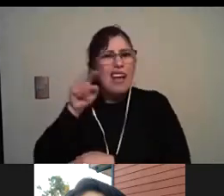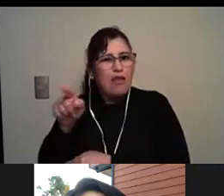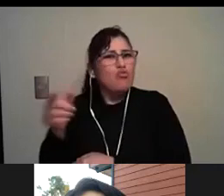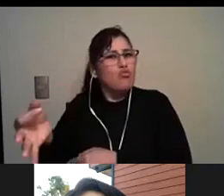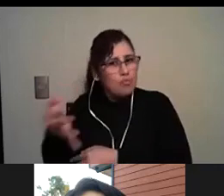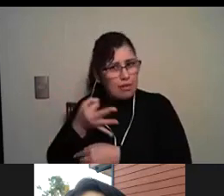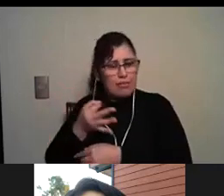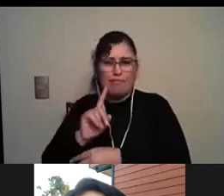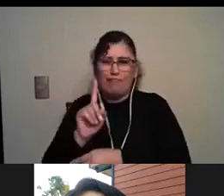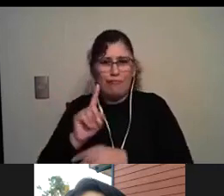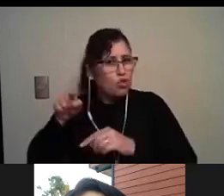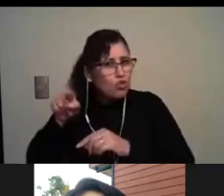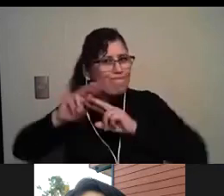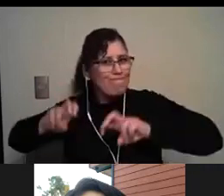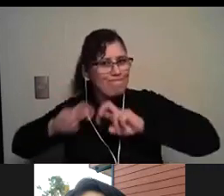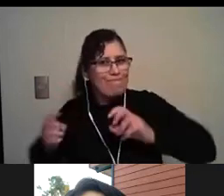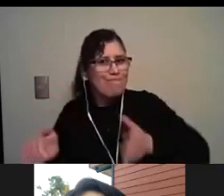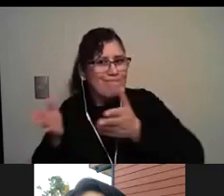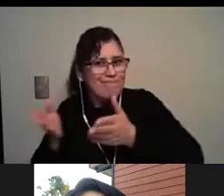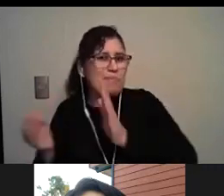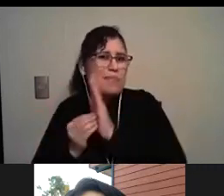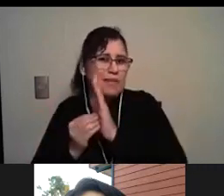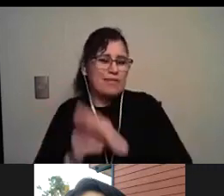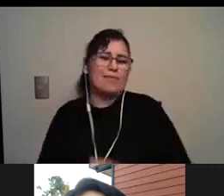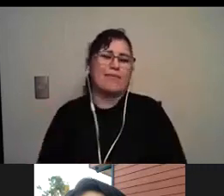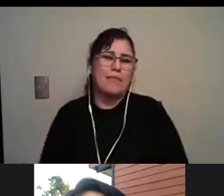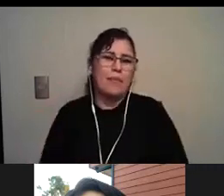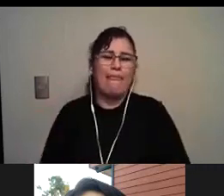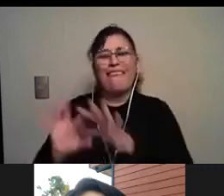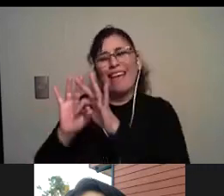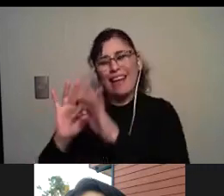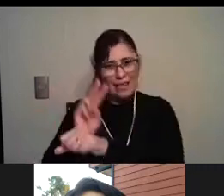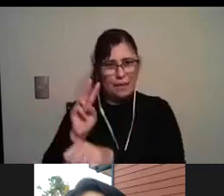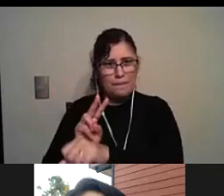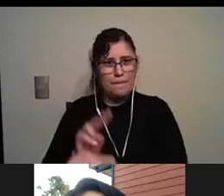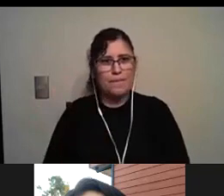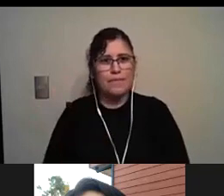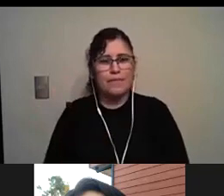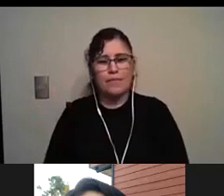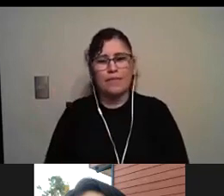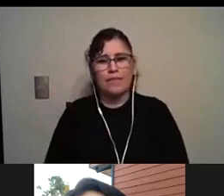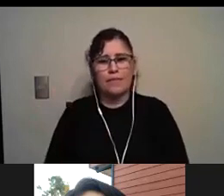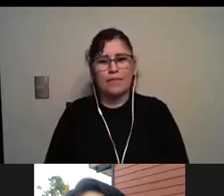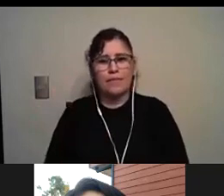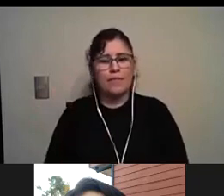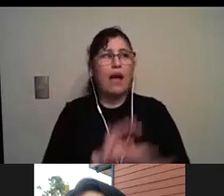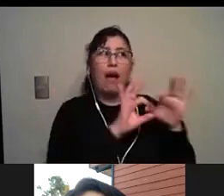Ya. Ya, entonces lo voy a buscar. Sí, Gracias, sí, profe. ok. Uh-huh.